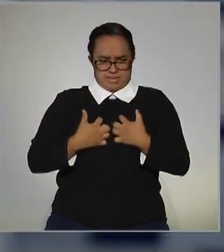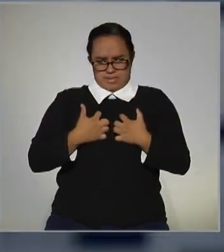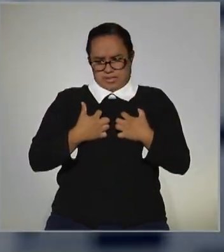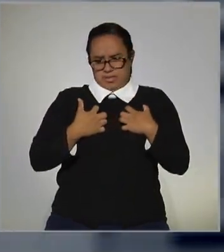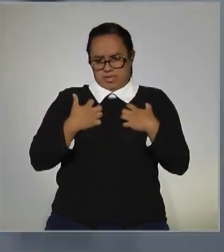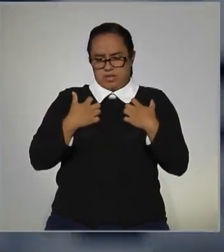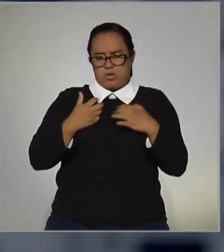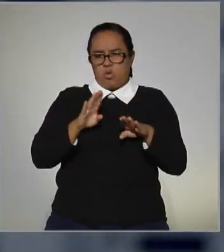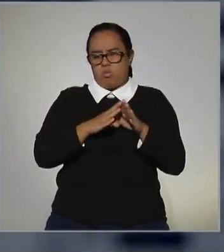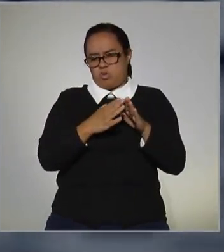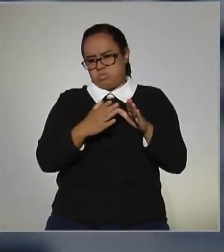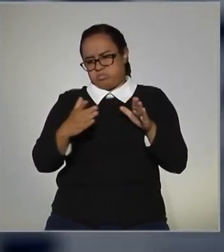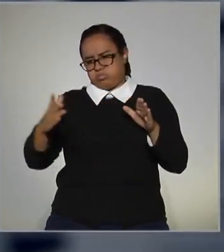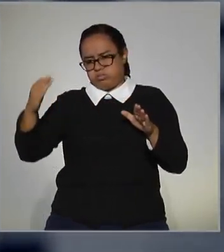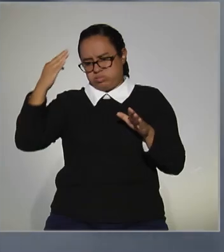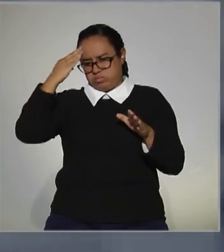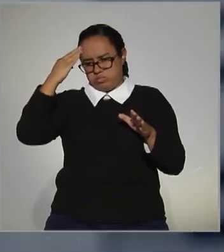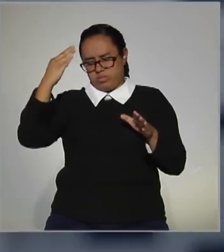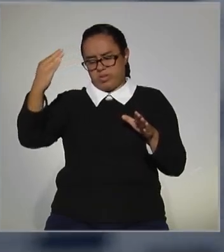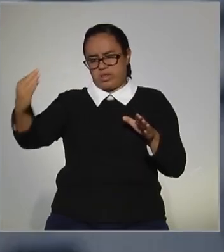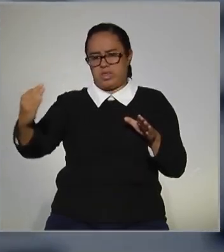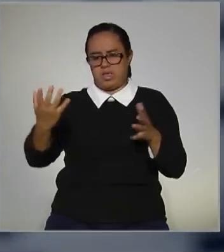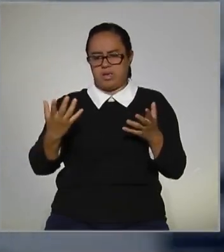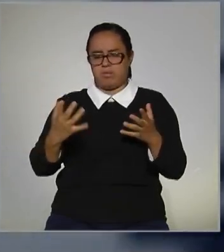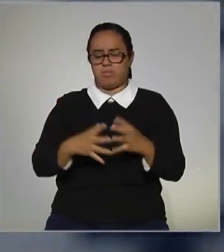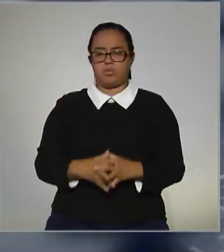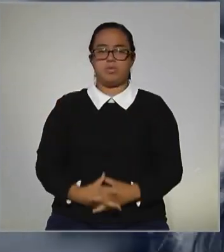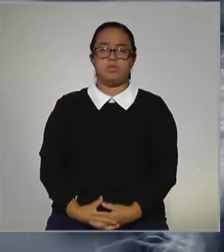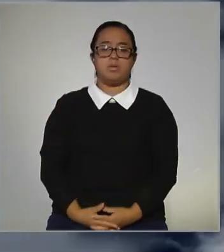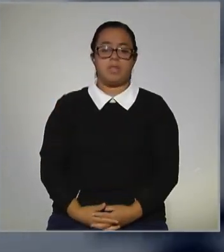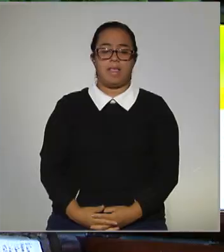manera prolongada. De hecho, entramos en un